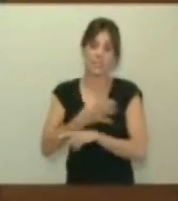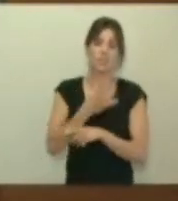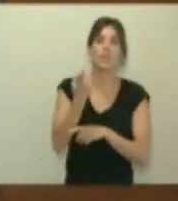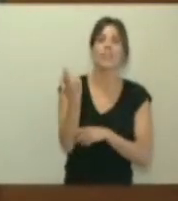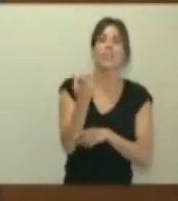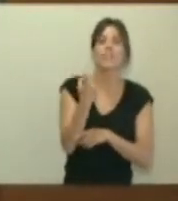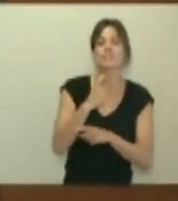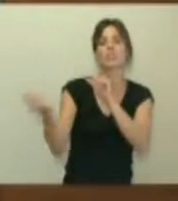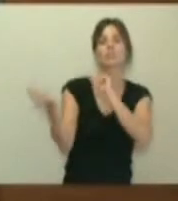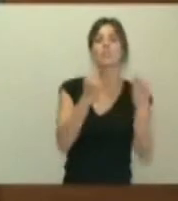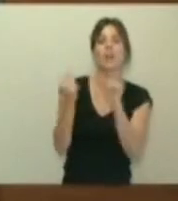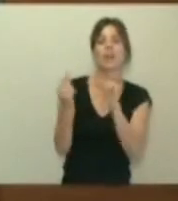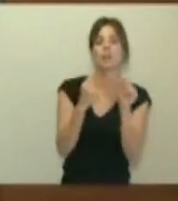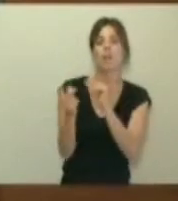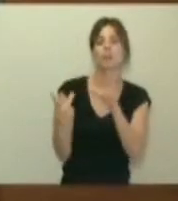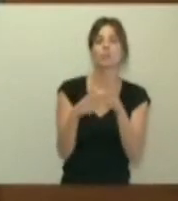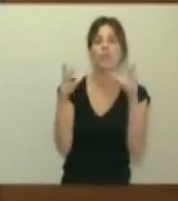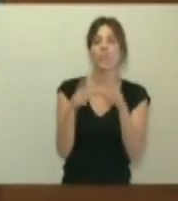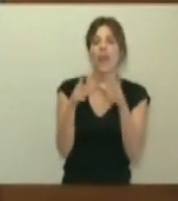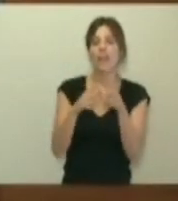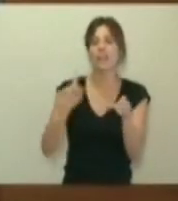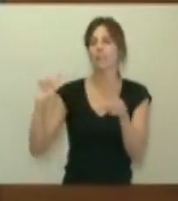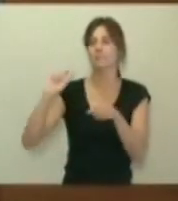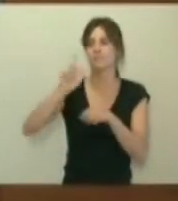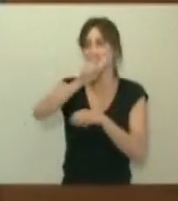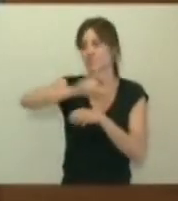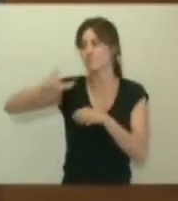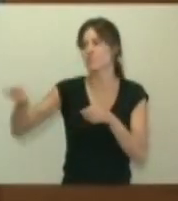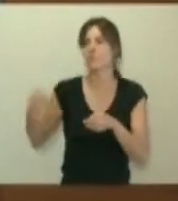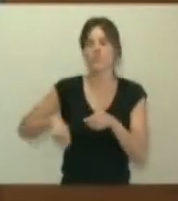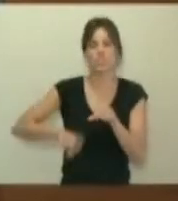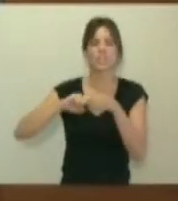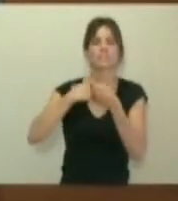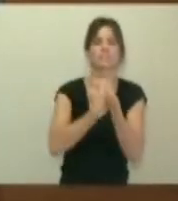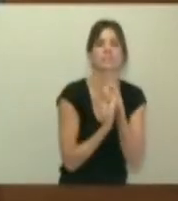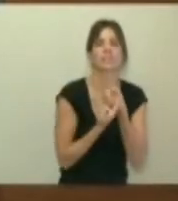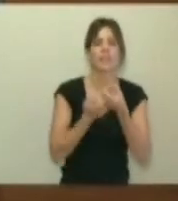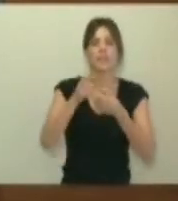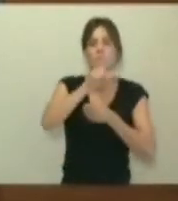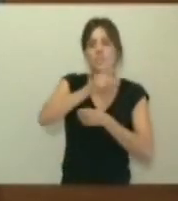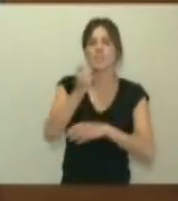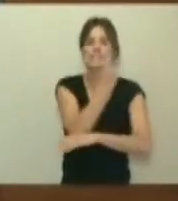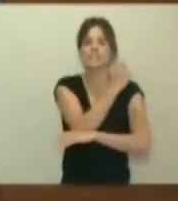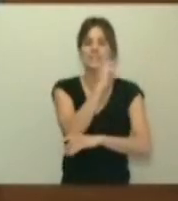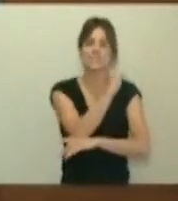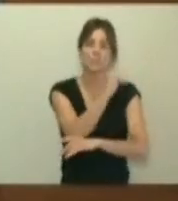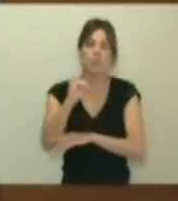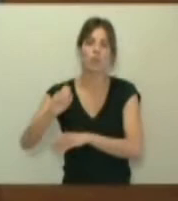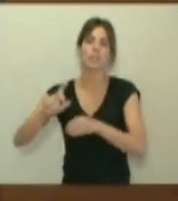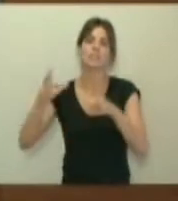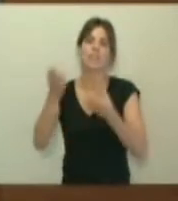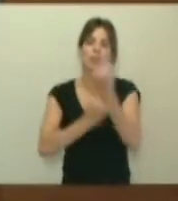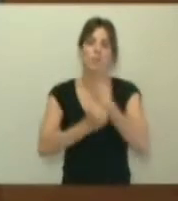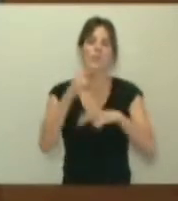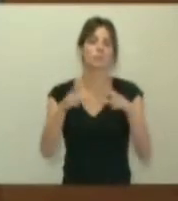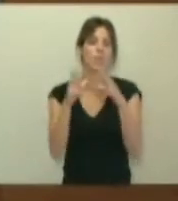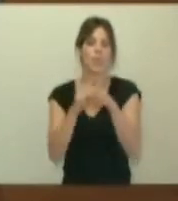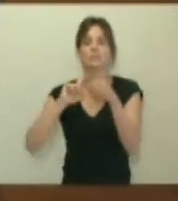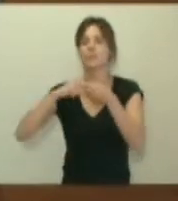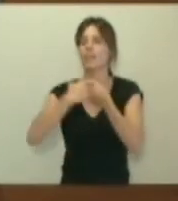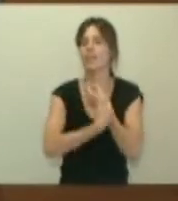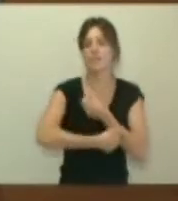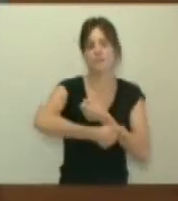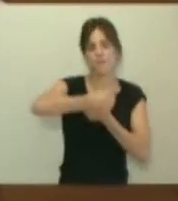más plural, en el que tengan cabida, además, otros nuevos agentes económicos y sociales. Nuestra sociedad ha cambiado y ha